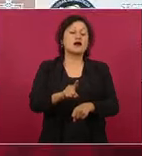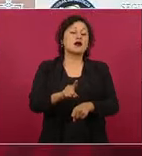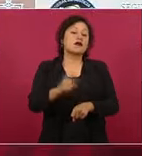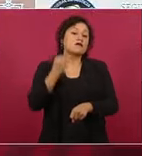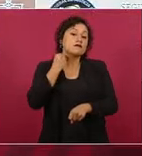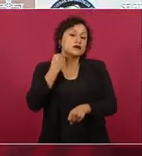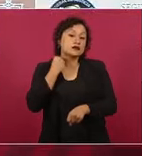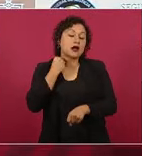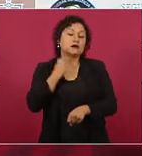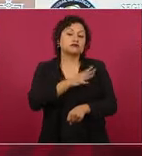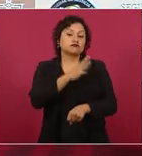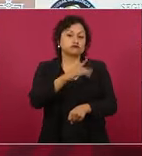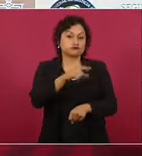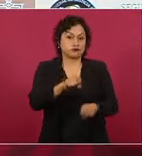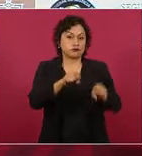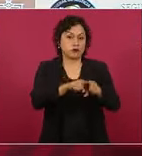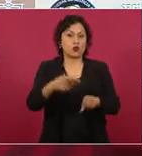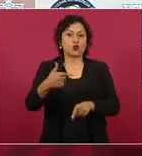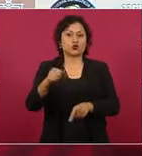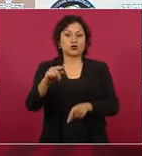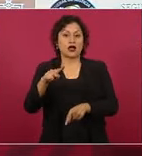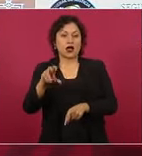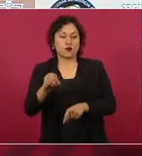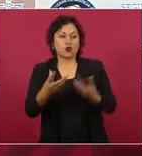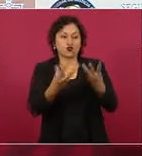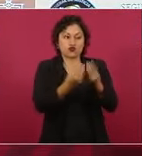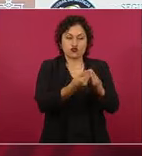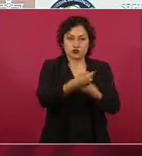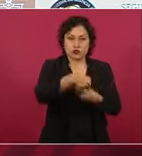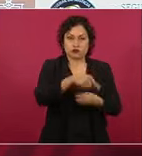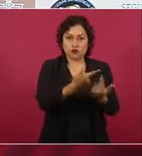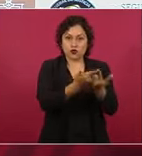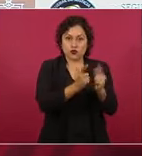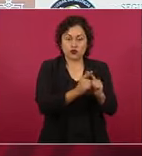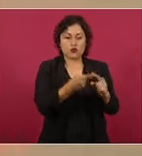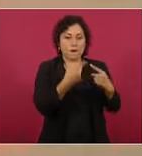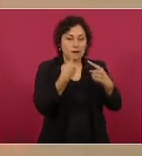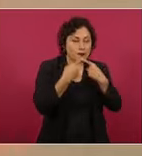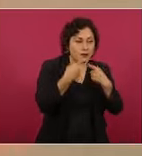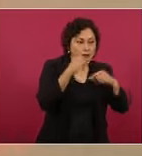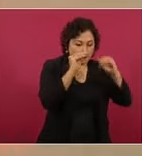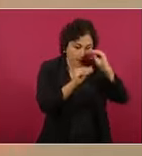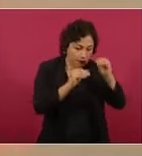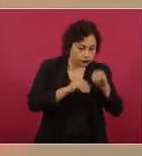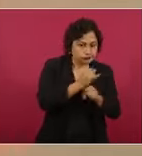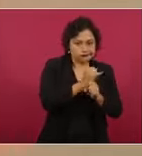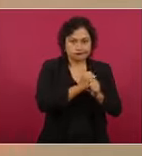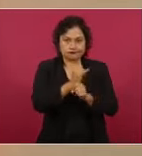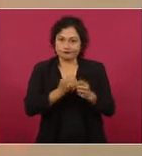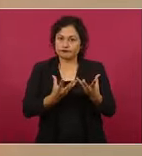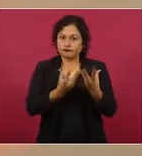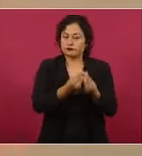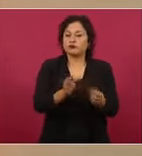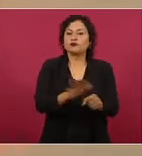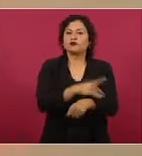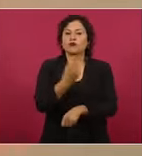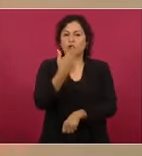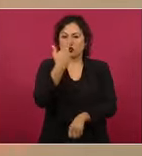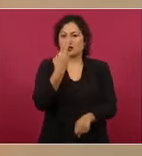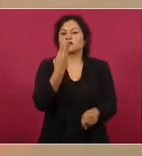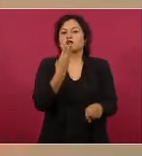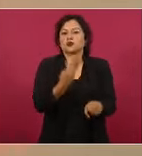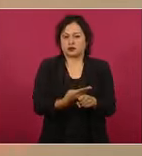Este grupo está coadyuvando en los trabajos. Evidentemente es una responsabilidad del